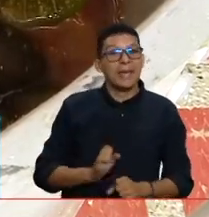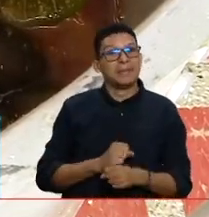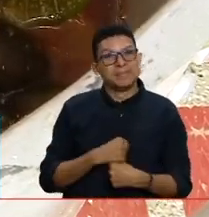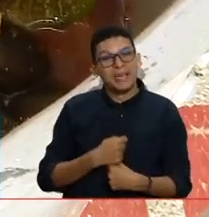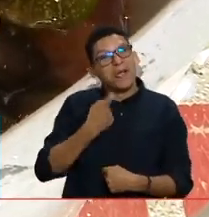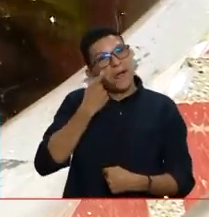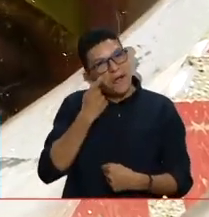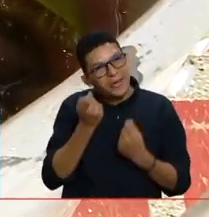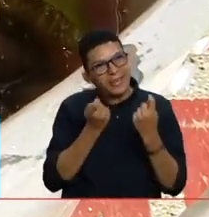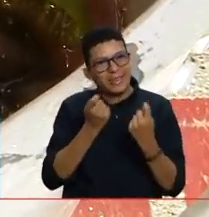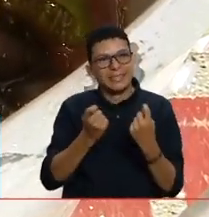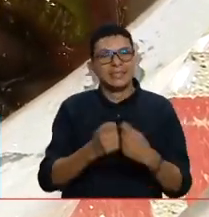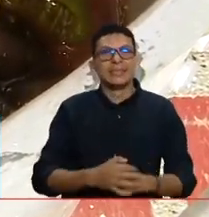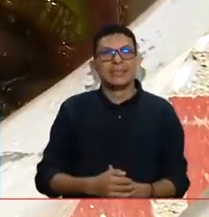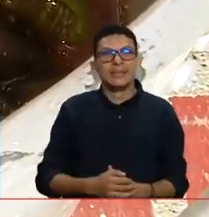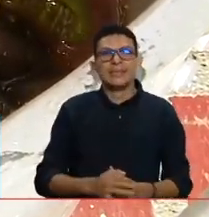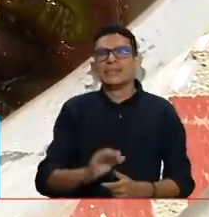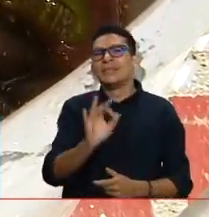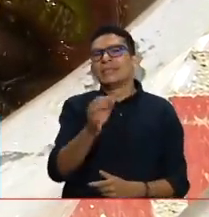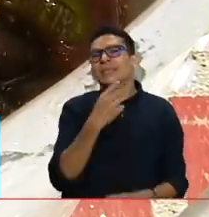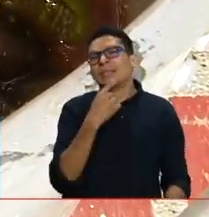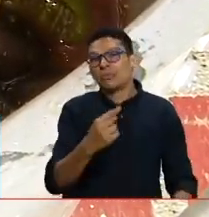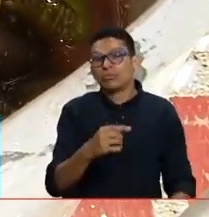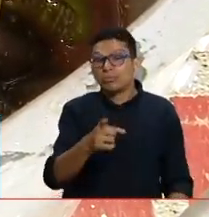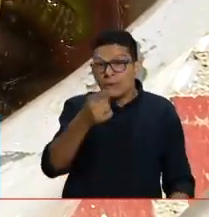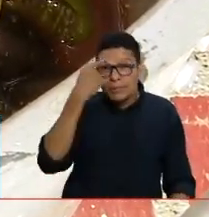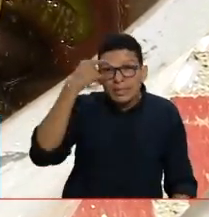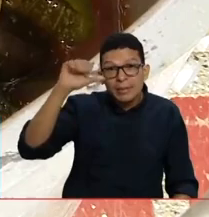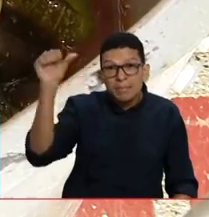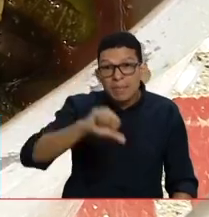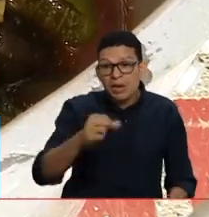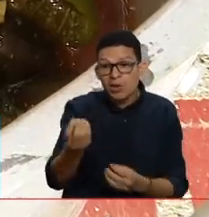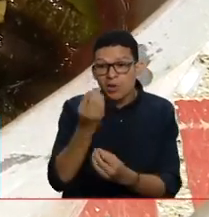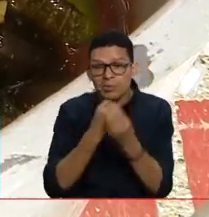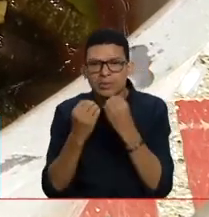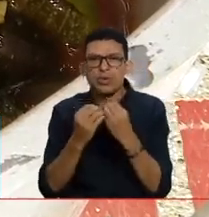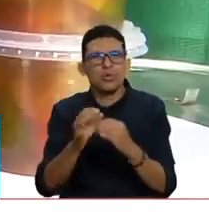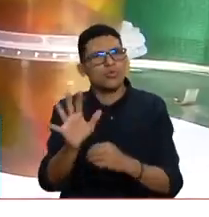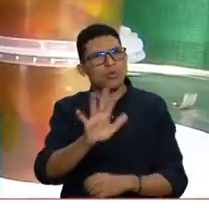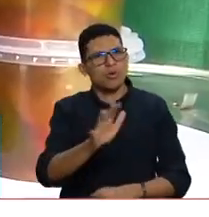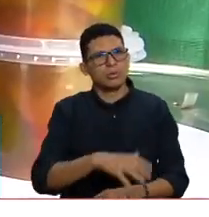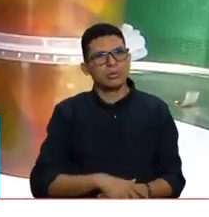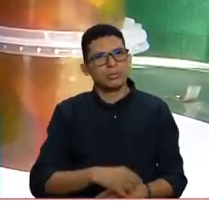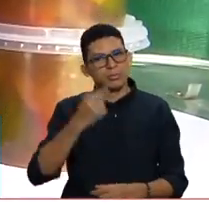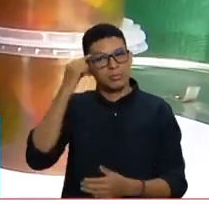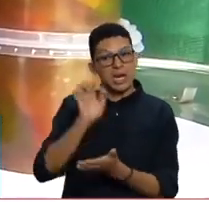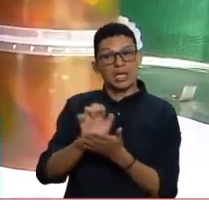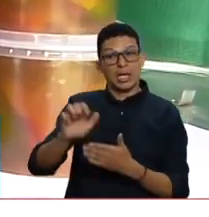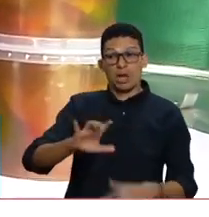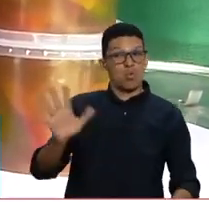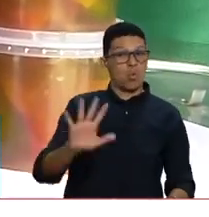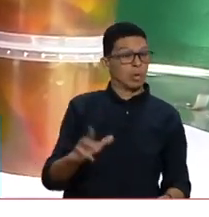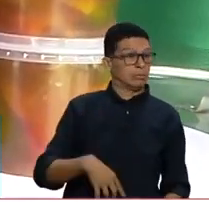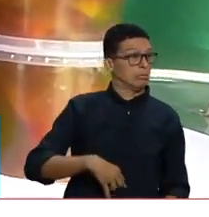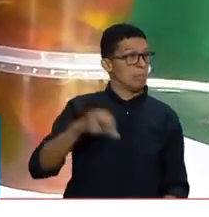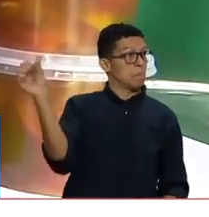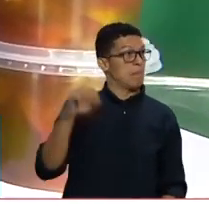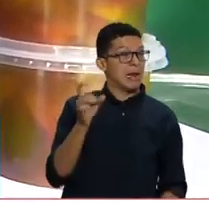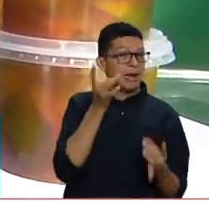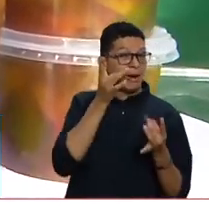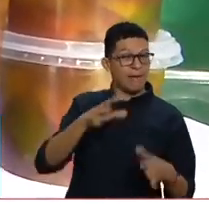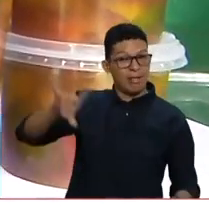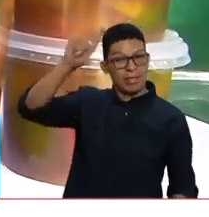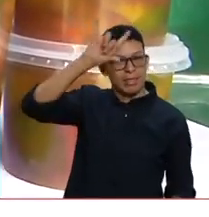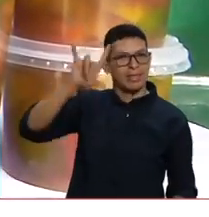con hambre. Y pues como les digo, no está mal que ustedes vayan a comerse un buñuelo, porque no todo lo podemos satanizar, como dicen por ahí, sino